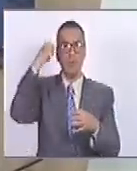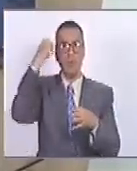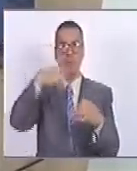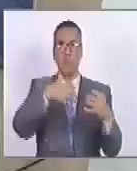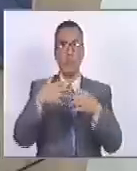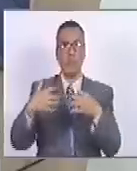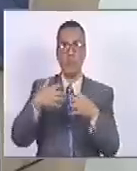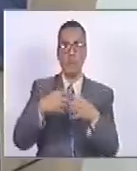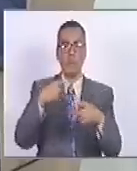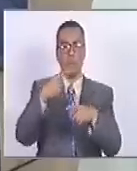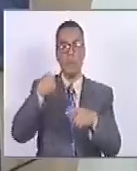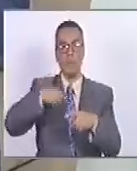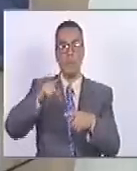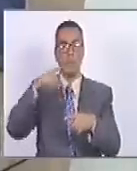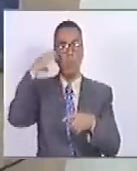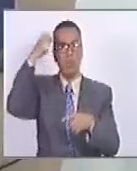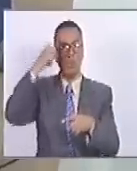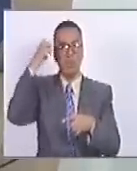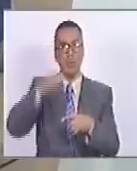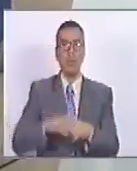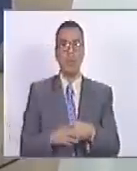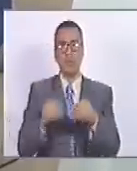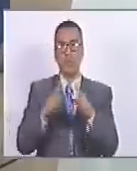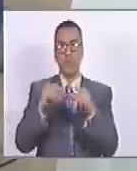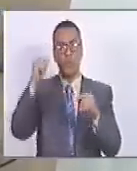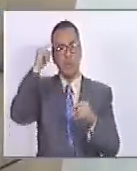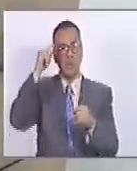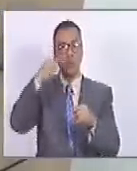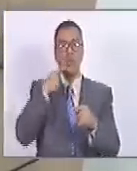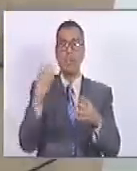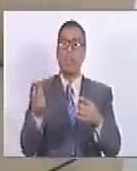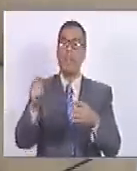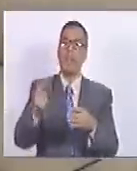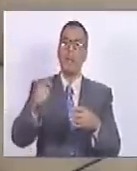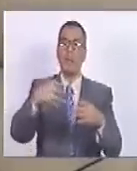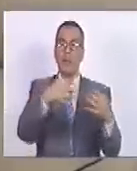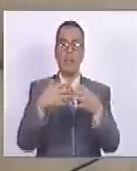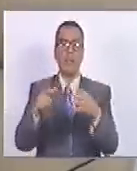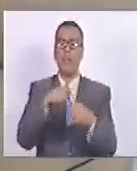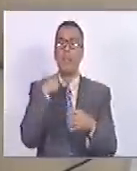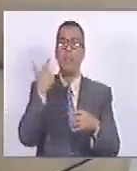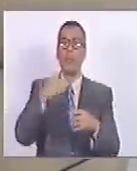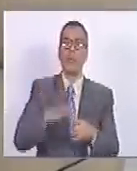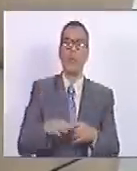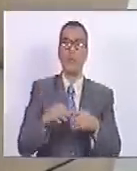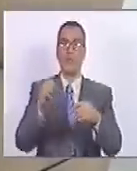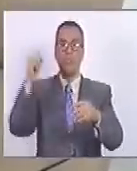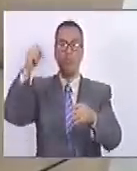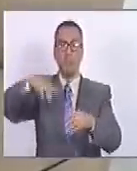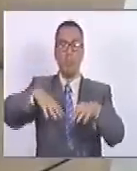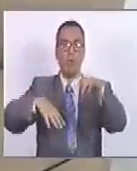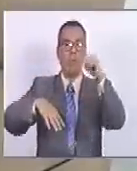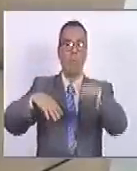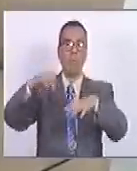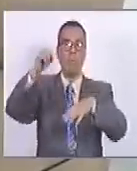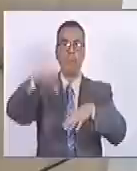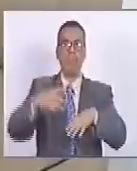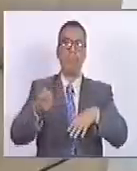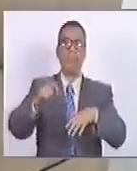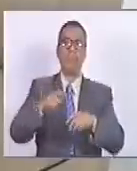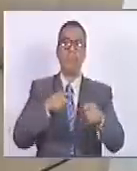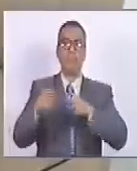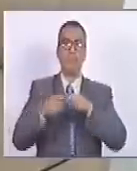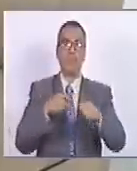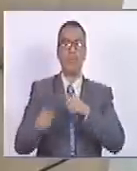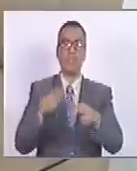guerra que hay en Europa, y que cada día lo que pide es más guerra, más muertos, más bombardeo, más